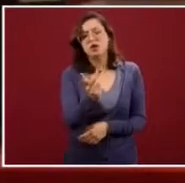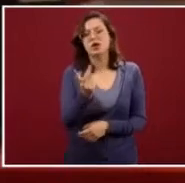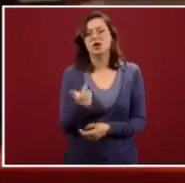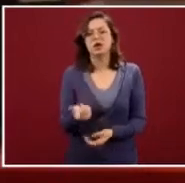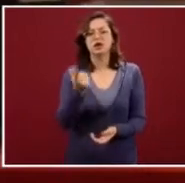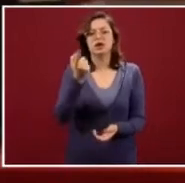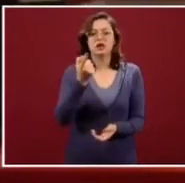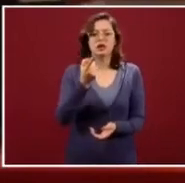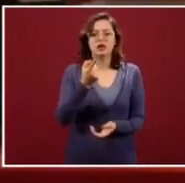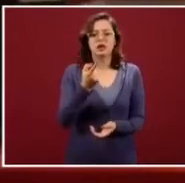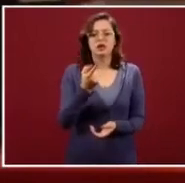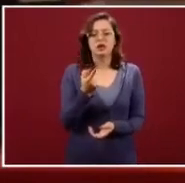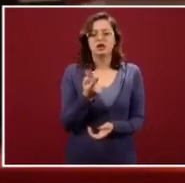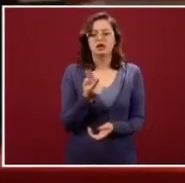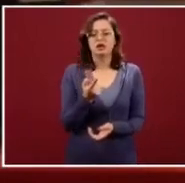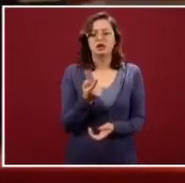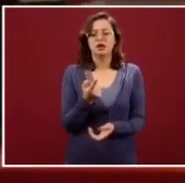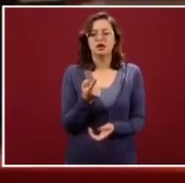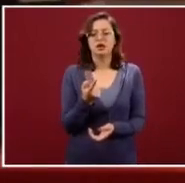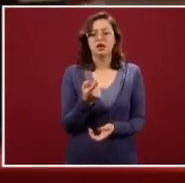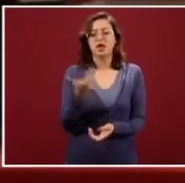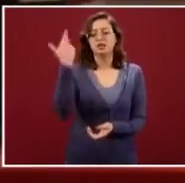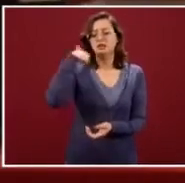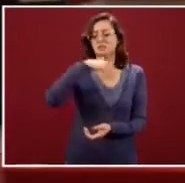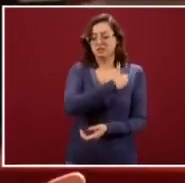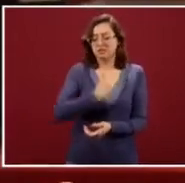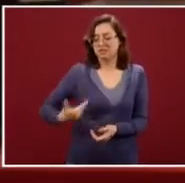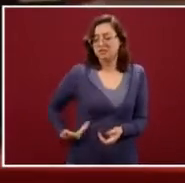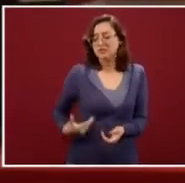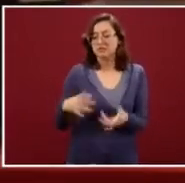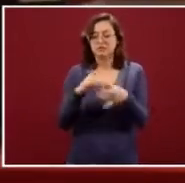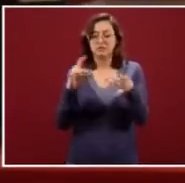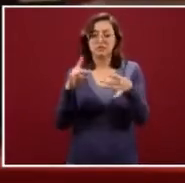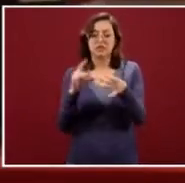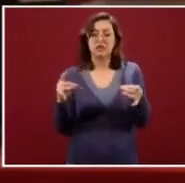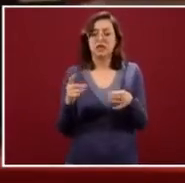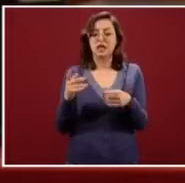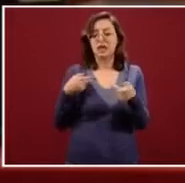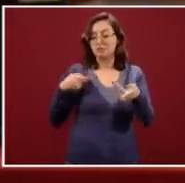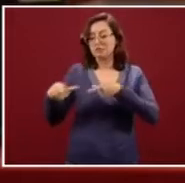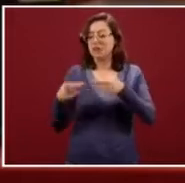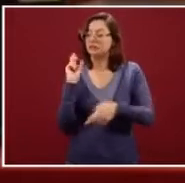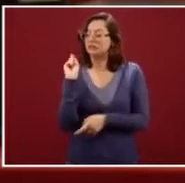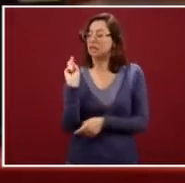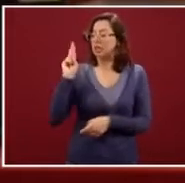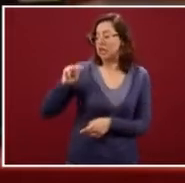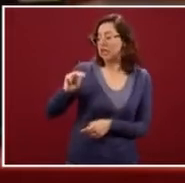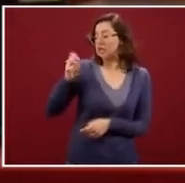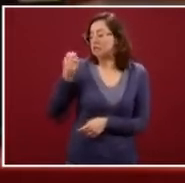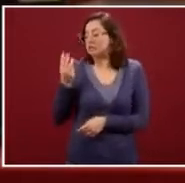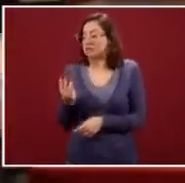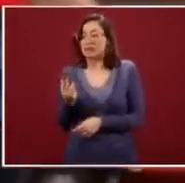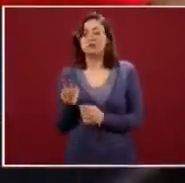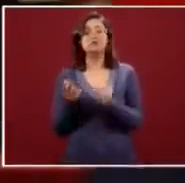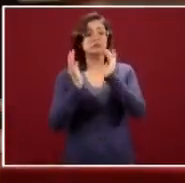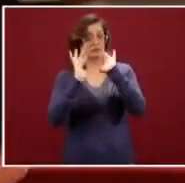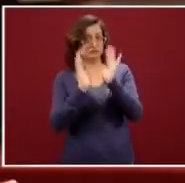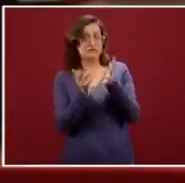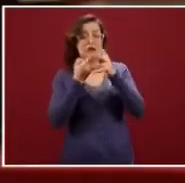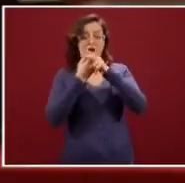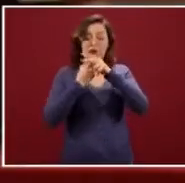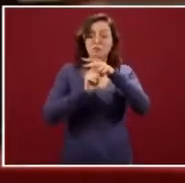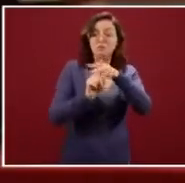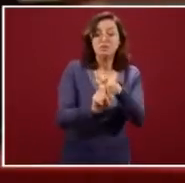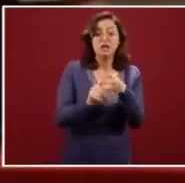equipos especiales, porque en algún momento el presidente comentó que se pondría en marcha el plan DN3, si hay esta consideración para